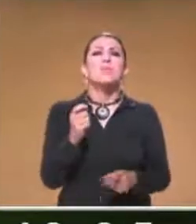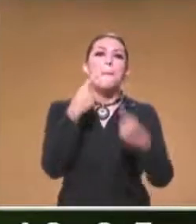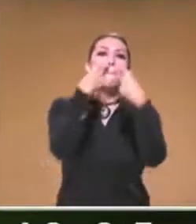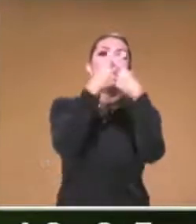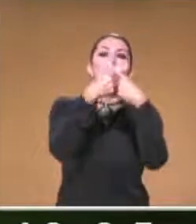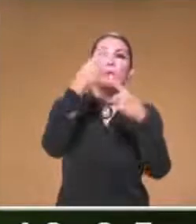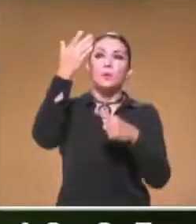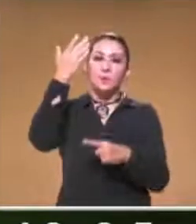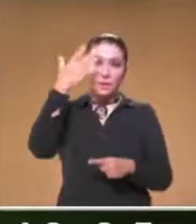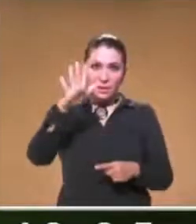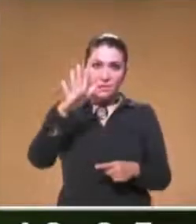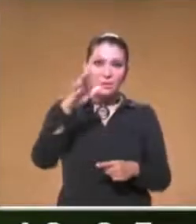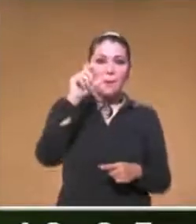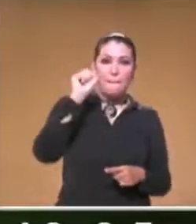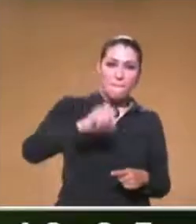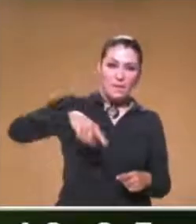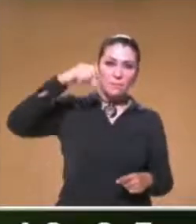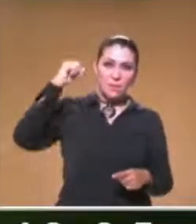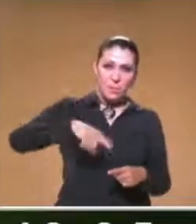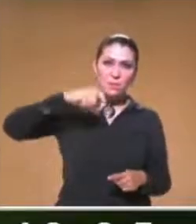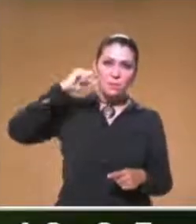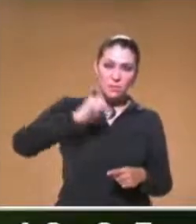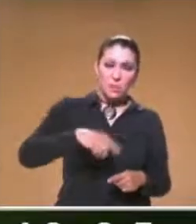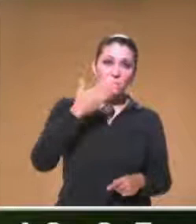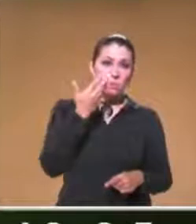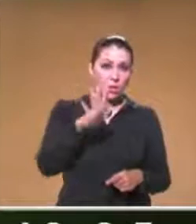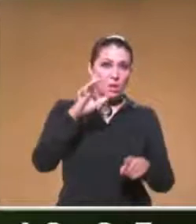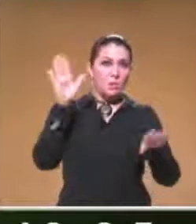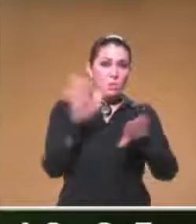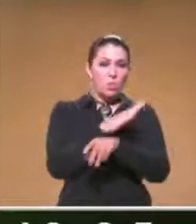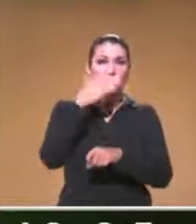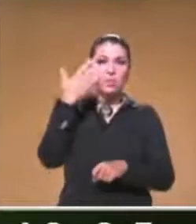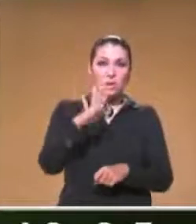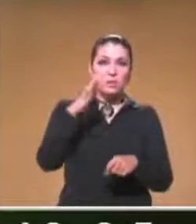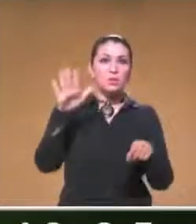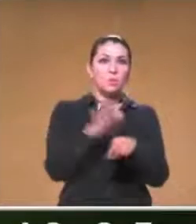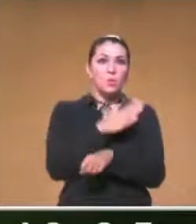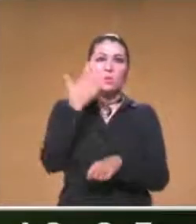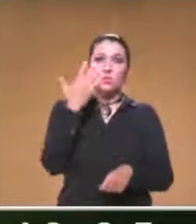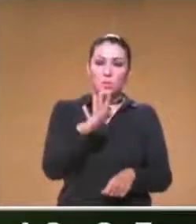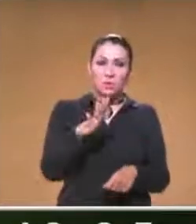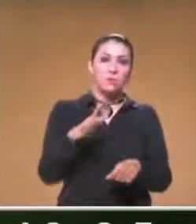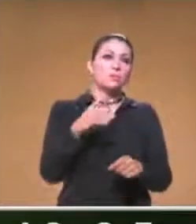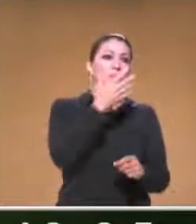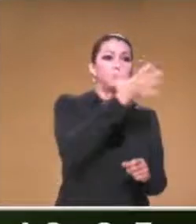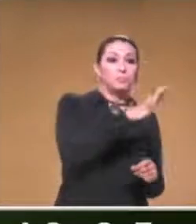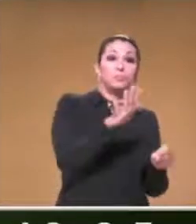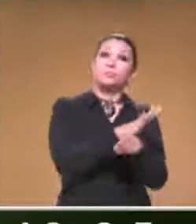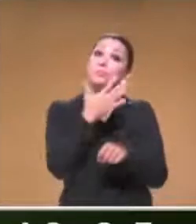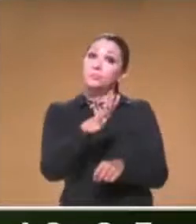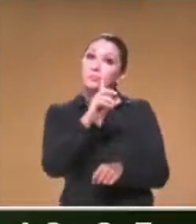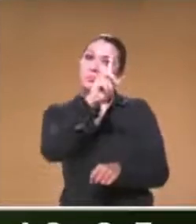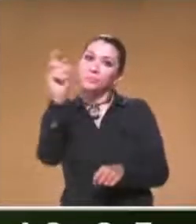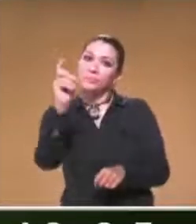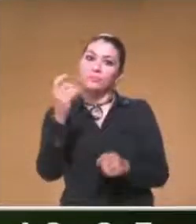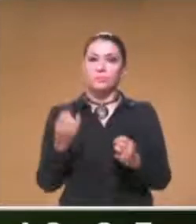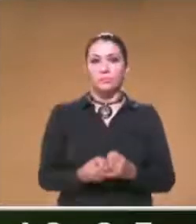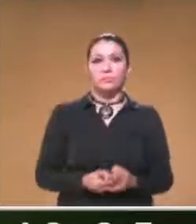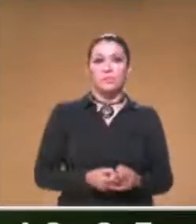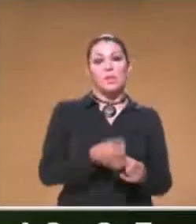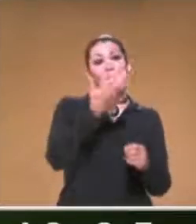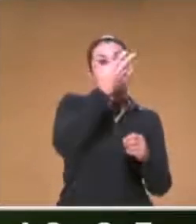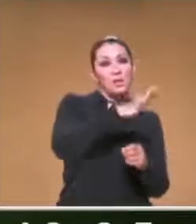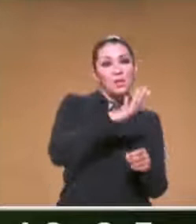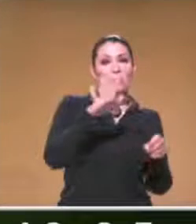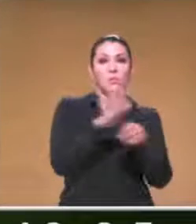10 por sí mismo cierta cantidad de veces. Por ejemplo, 10 por 10 son 100, 10 por 10 por 10 son